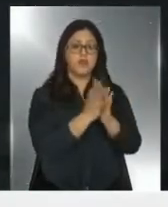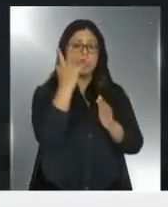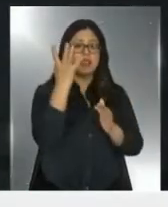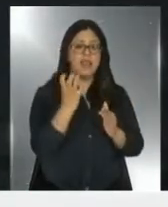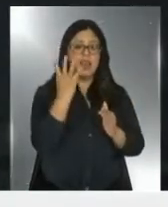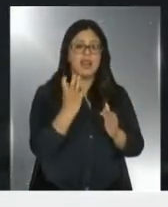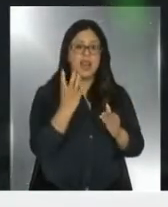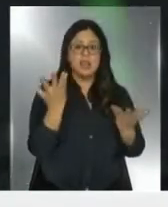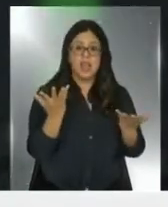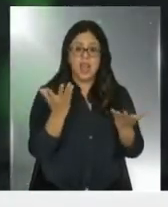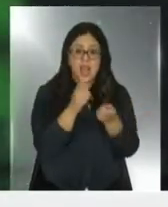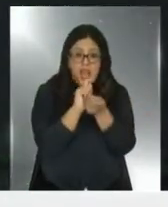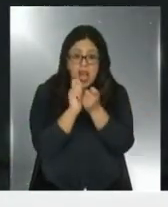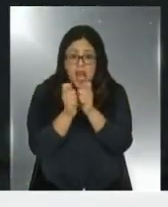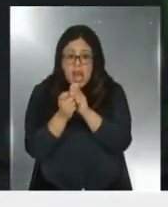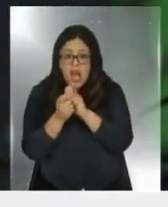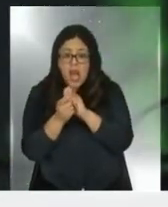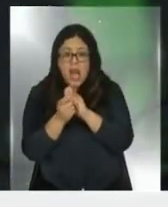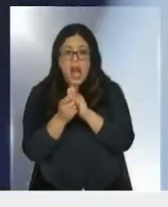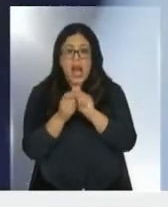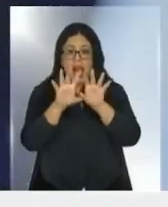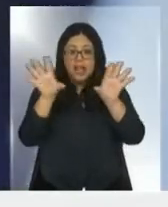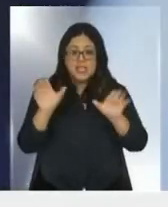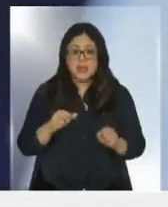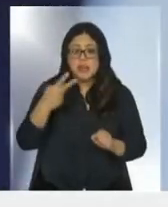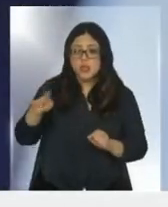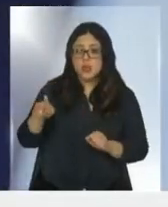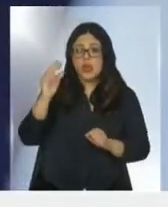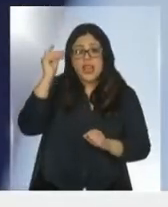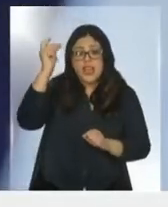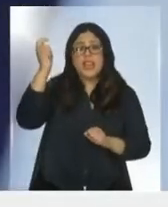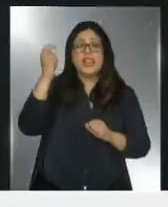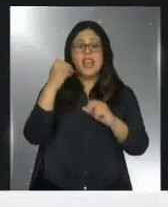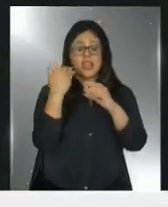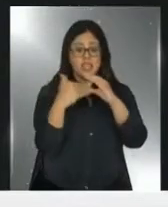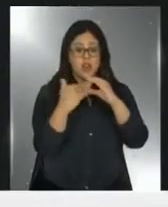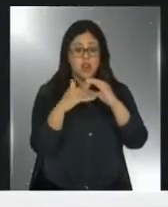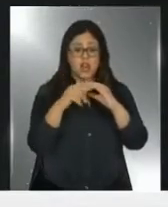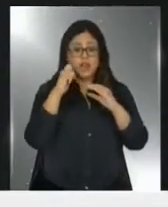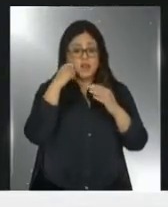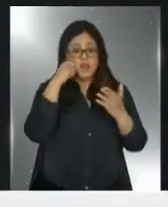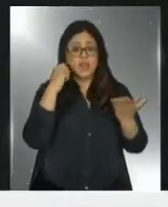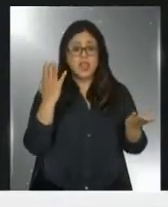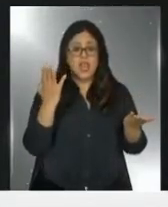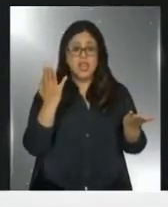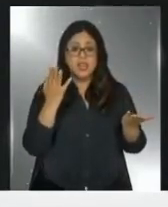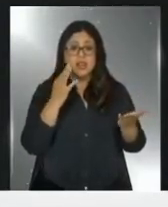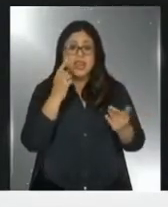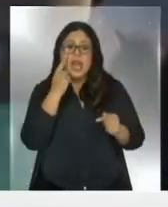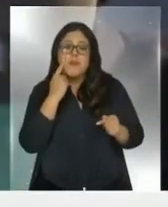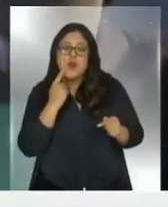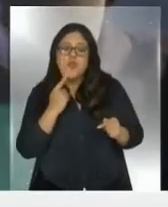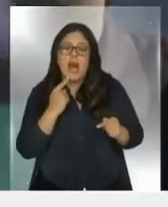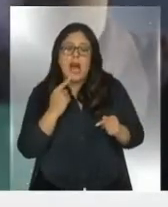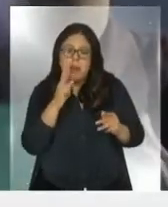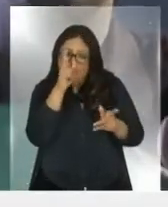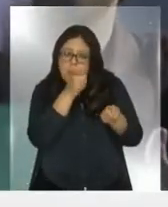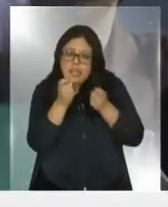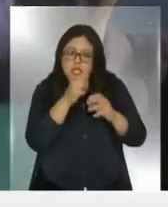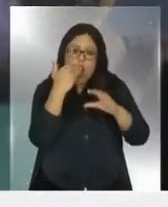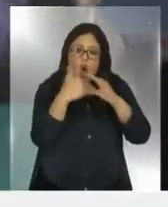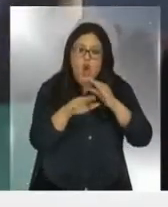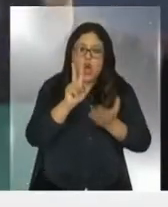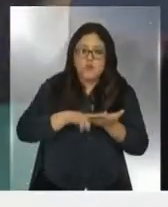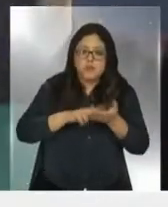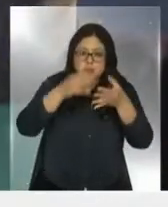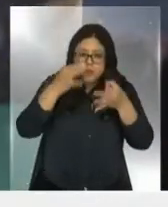actualización a su sistema. La idea del correo que acabamos de fabricar es precisamente simular cómo se vería un correo real con el objetivo